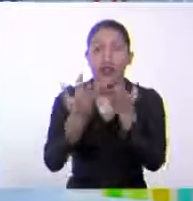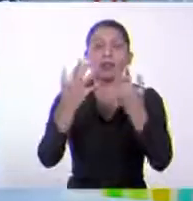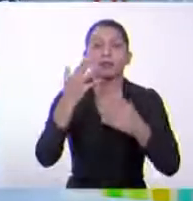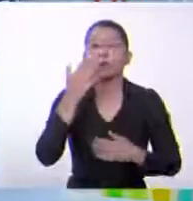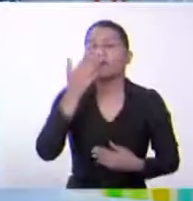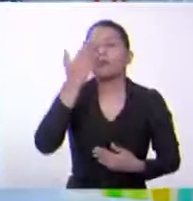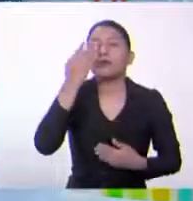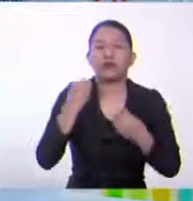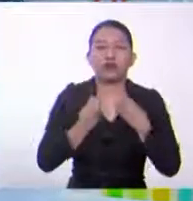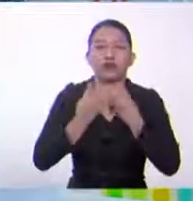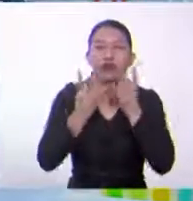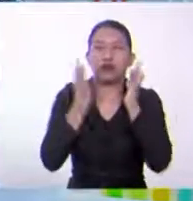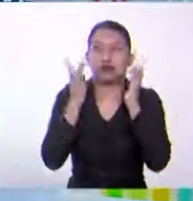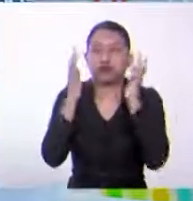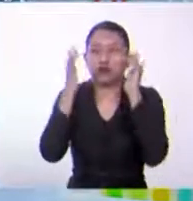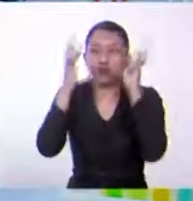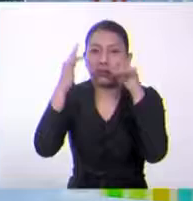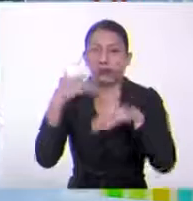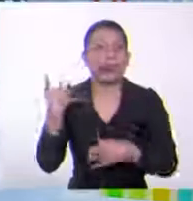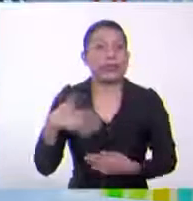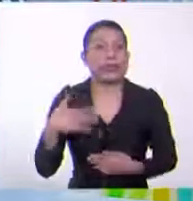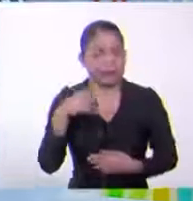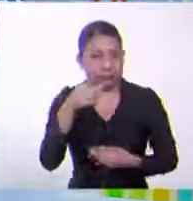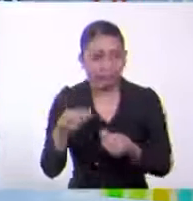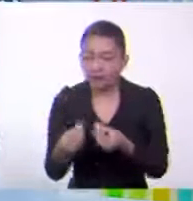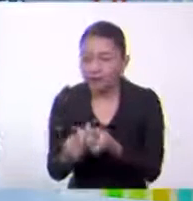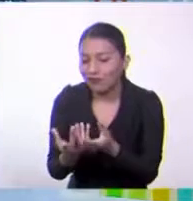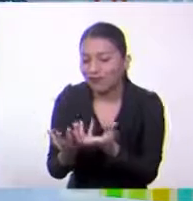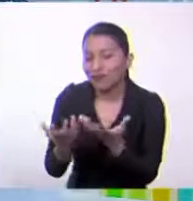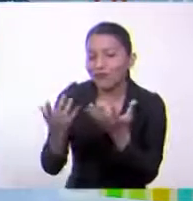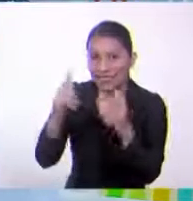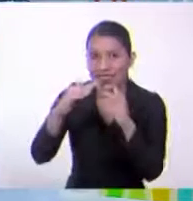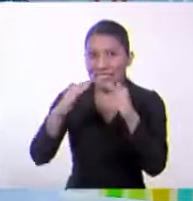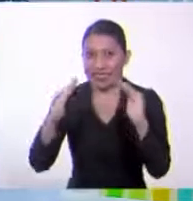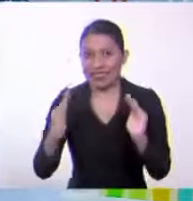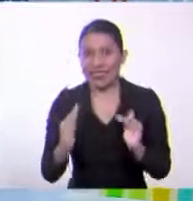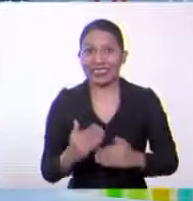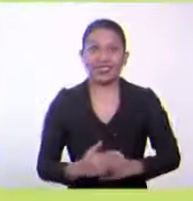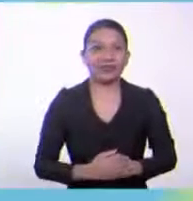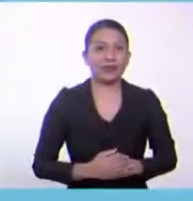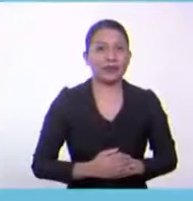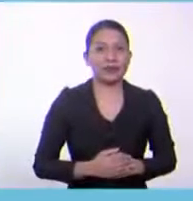Creo que sería buena idea que cultiváramos un par de plantas carnívoras en nuestra casa.